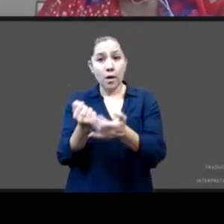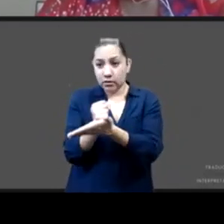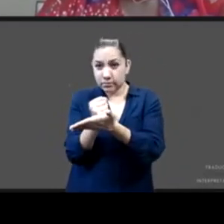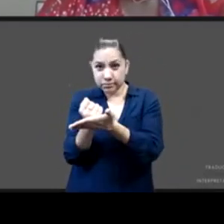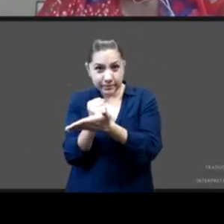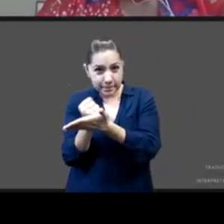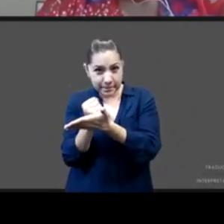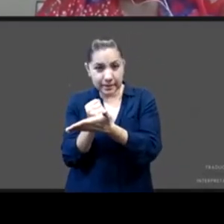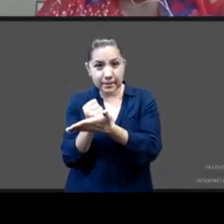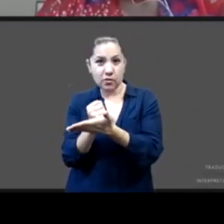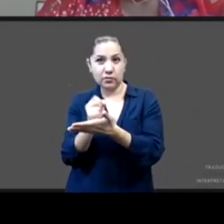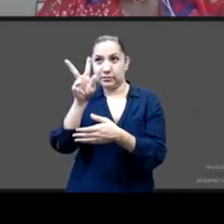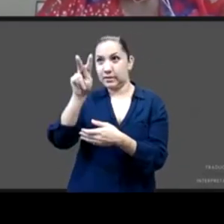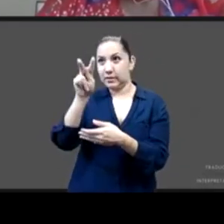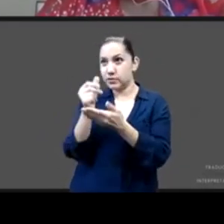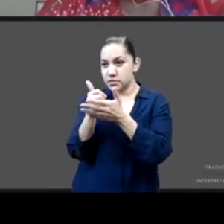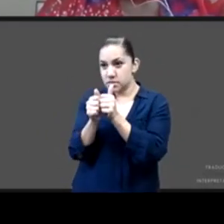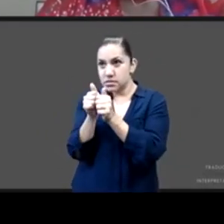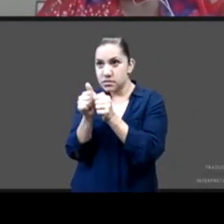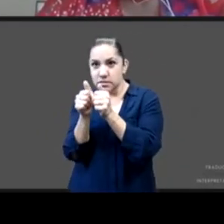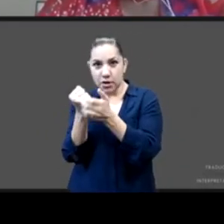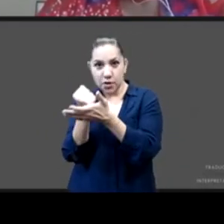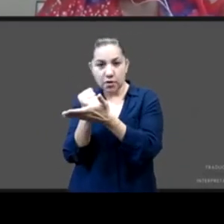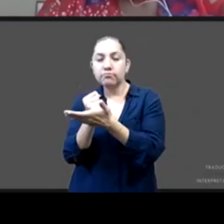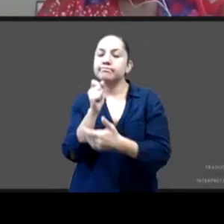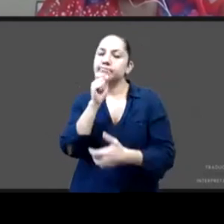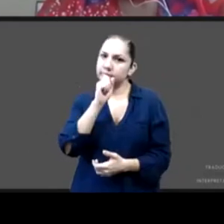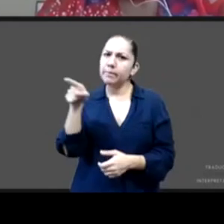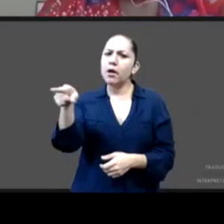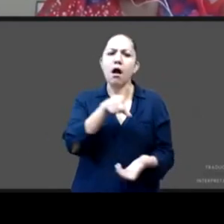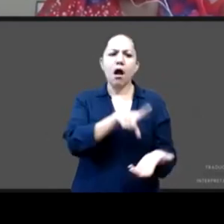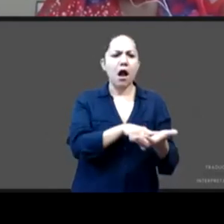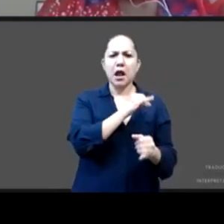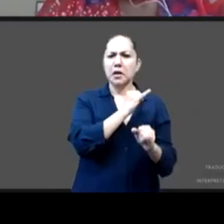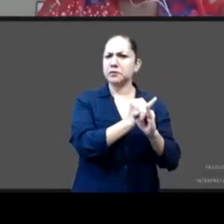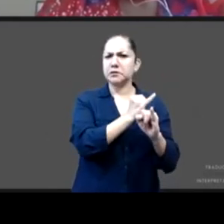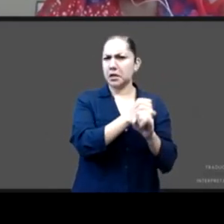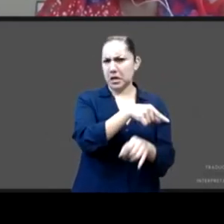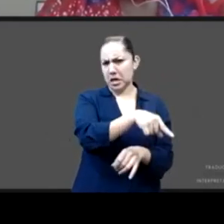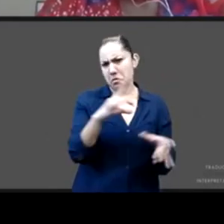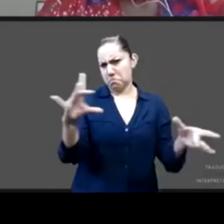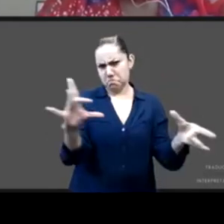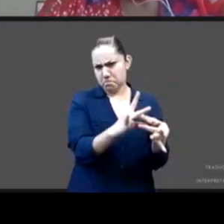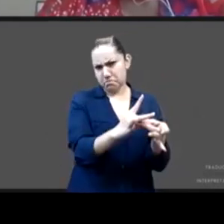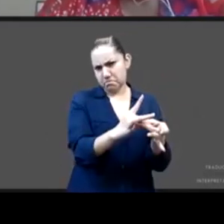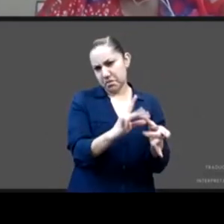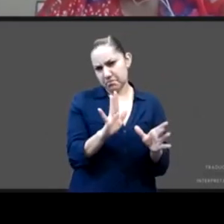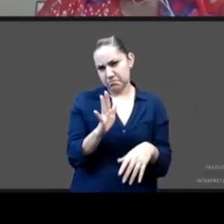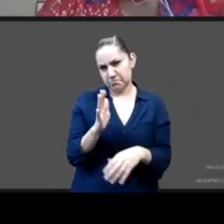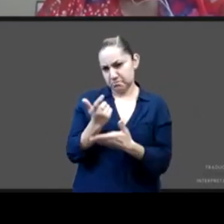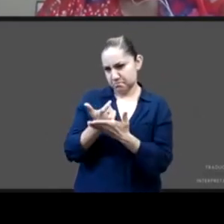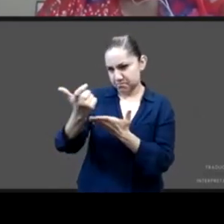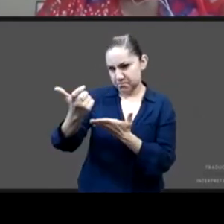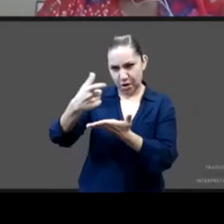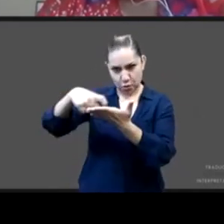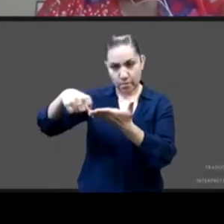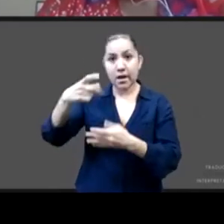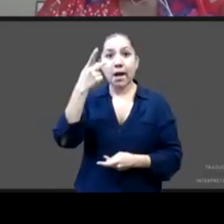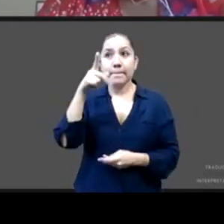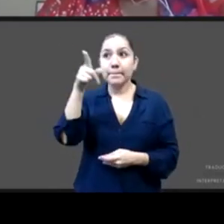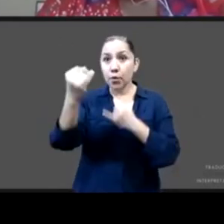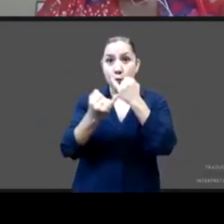que tienen una enorme cantidad de contenidos, no solo violentos, pues no